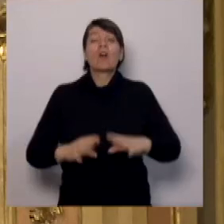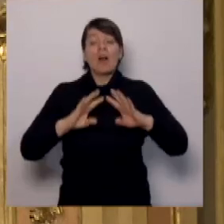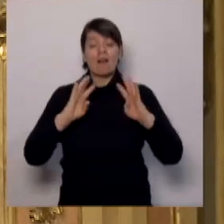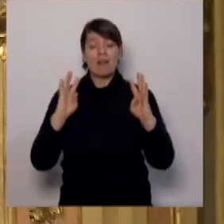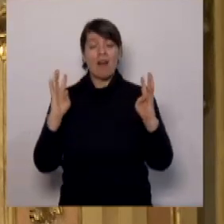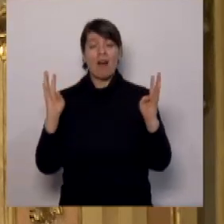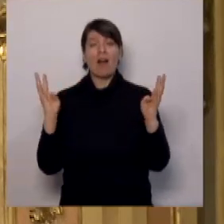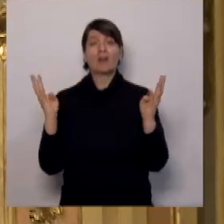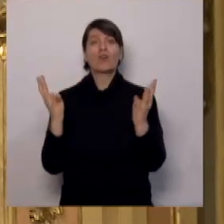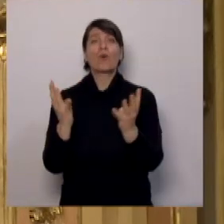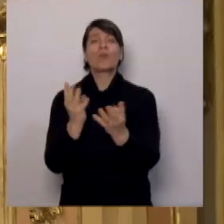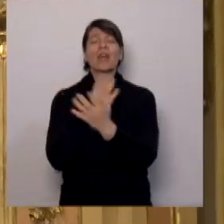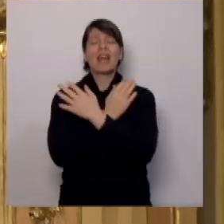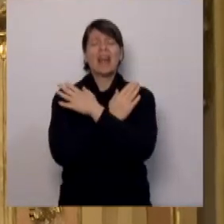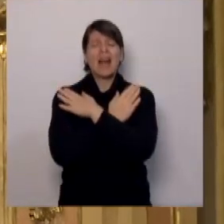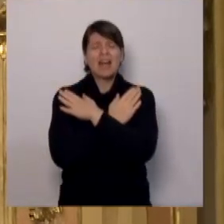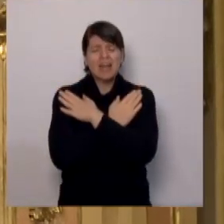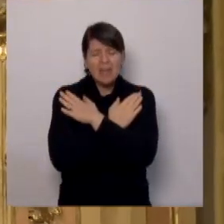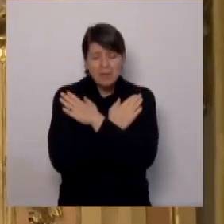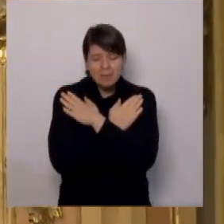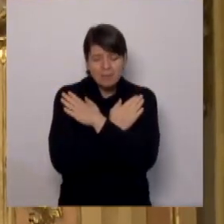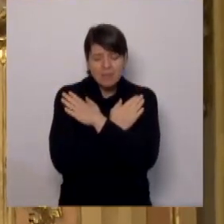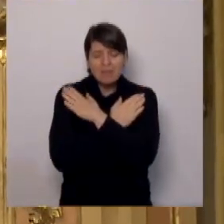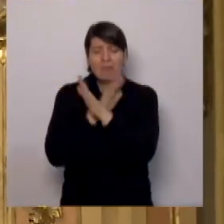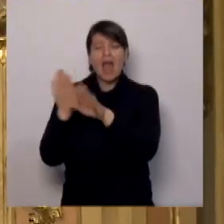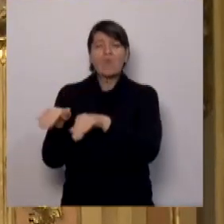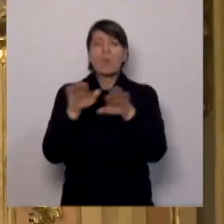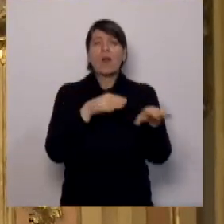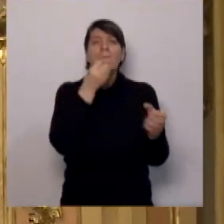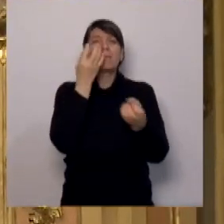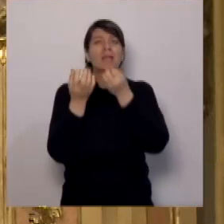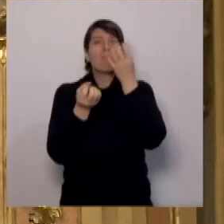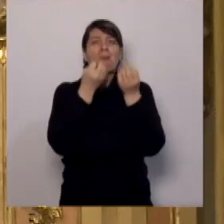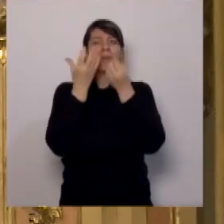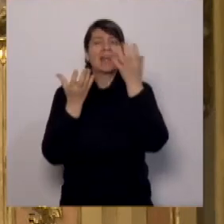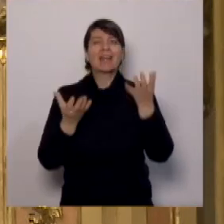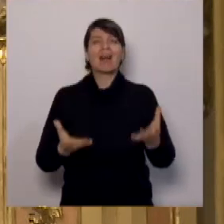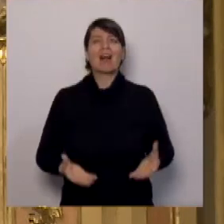la rodean como en primavera.